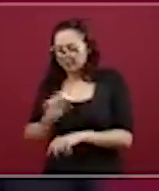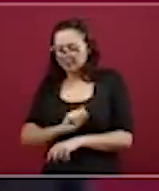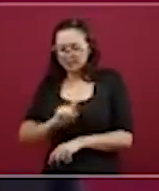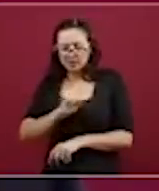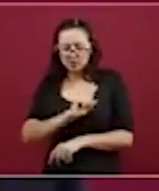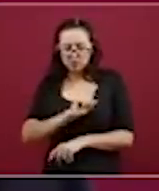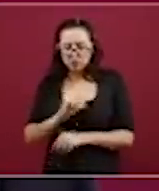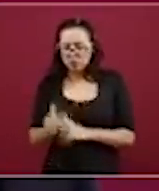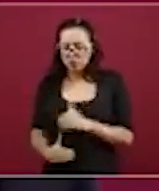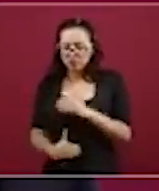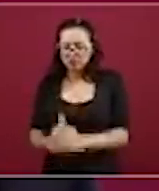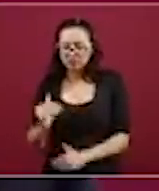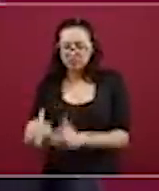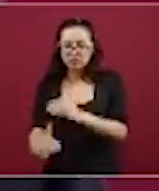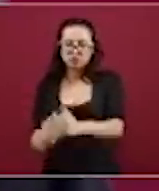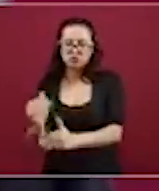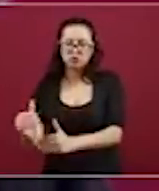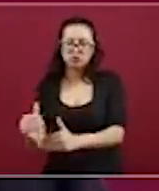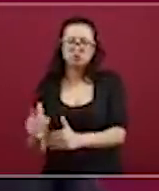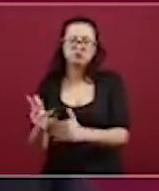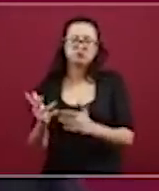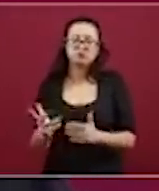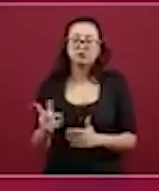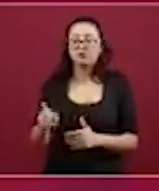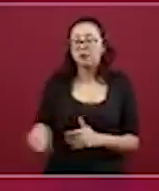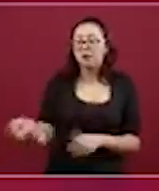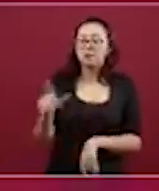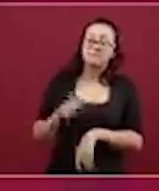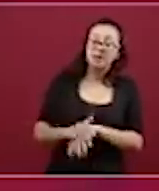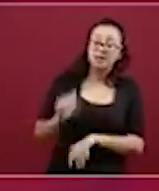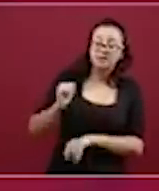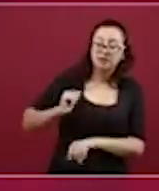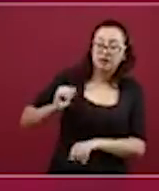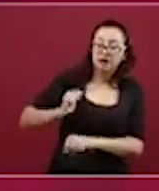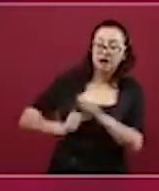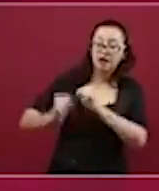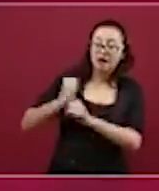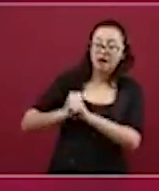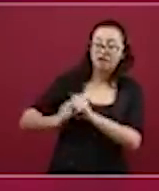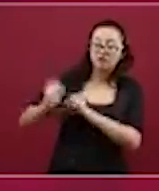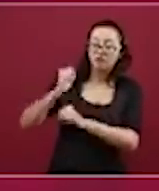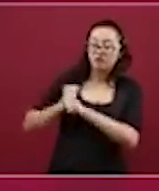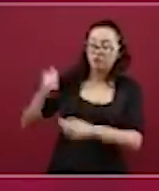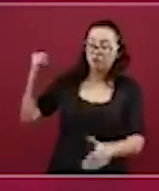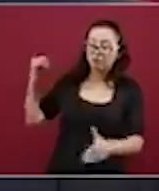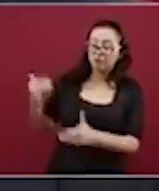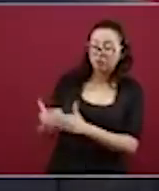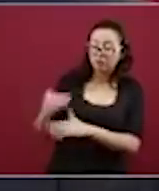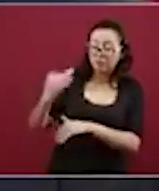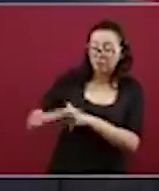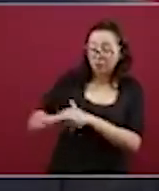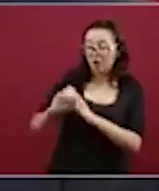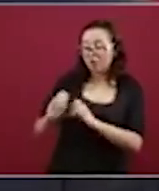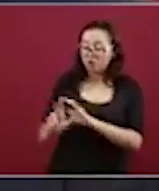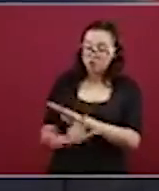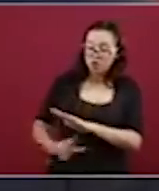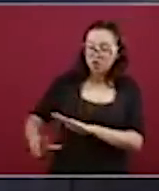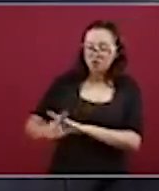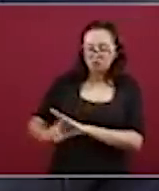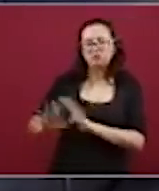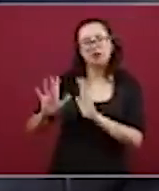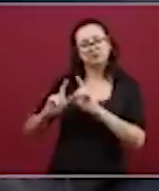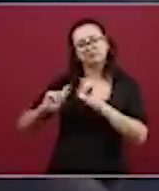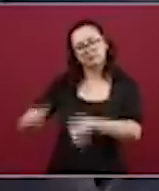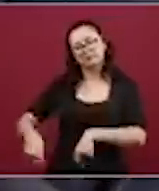un procedimiento para empezar con los que tienen más antigüedad como eventuales, ¿sí?